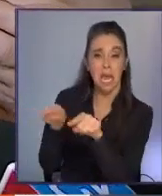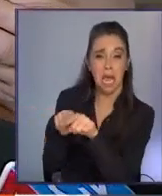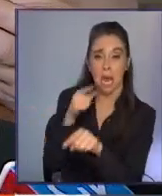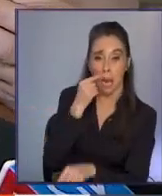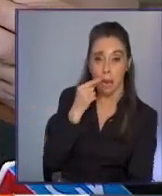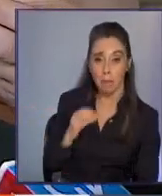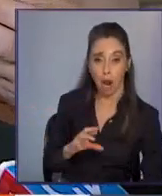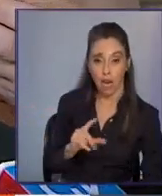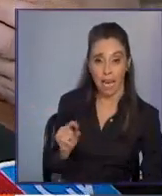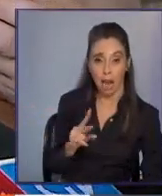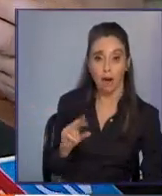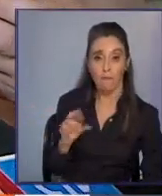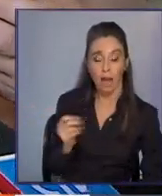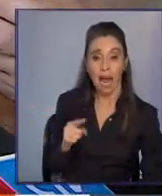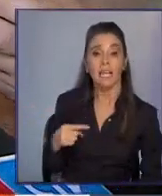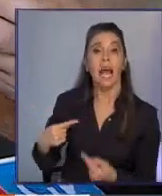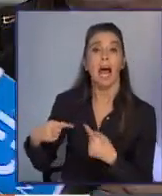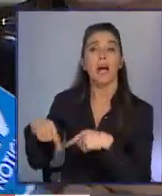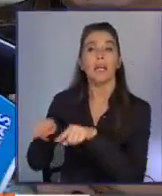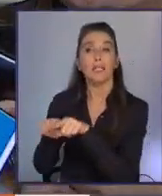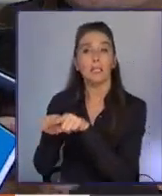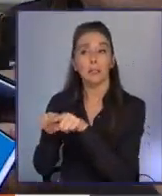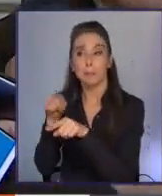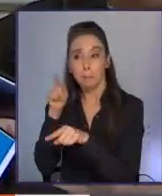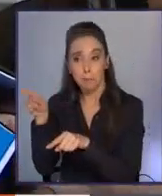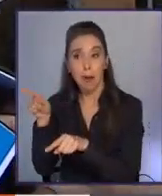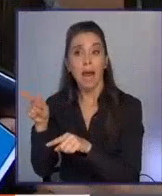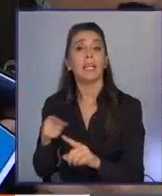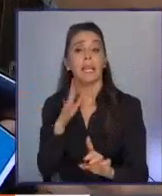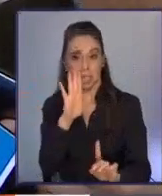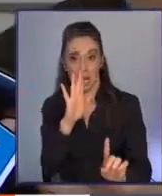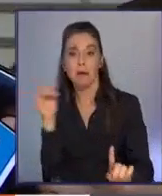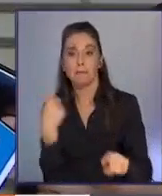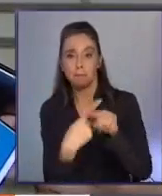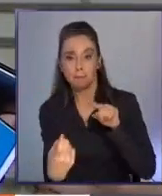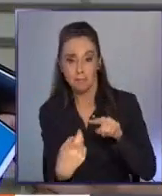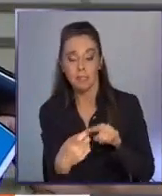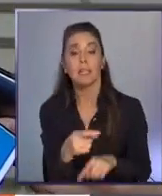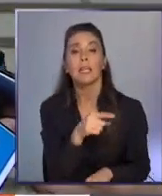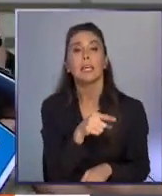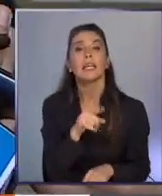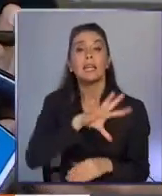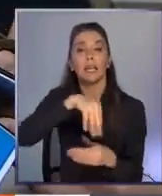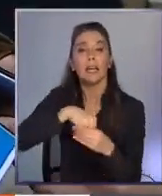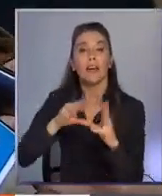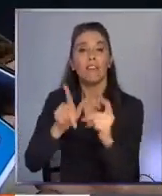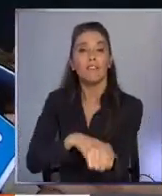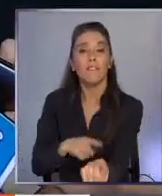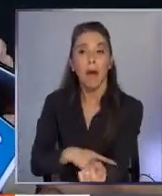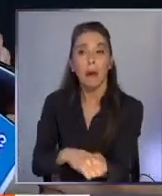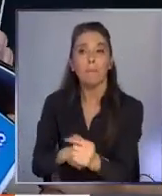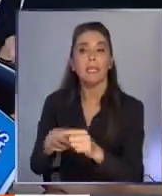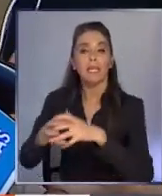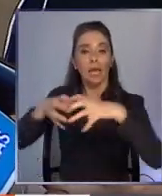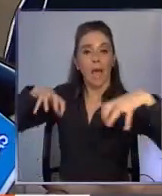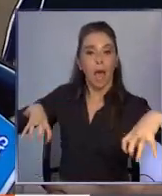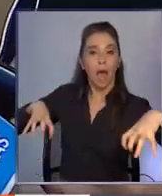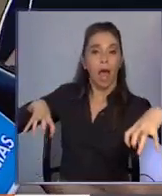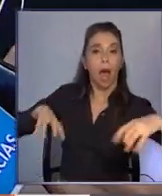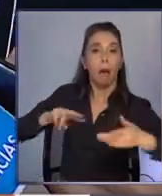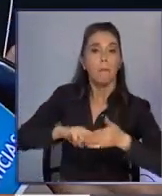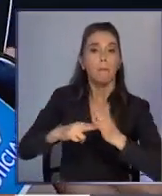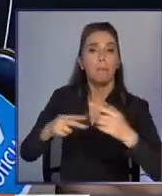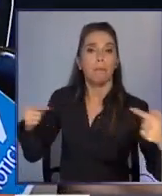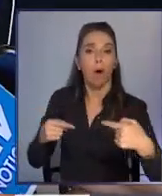vargas durán y con su pareja refiriéndose al rojo él reconoce ser parte de una familia que tiene problemas con otra familia y que él niega